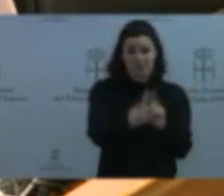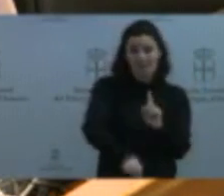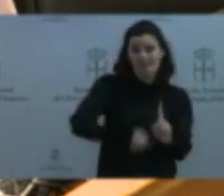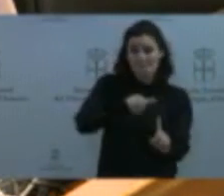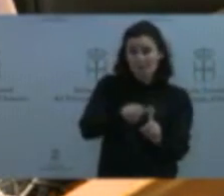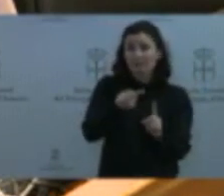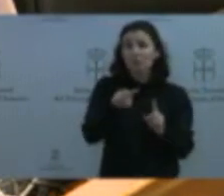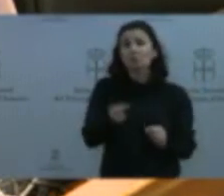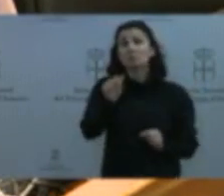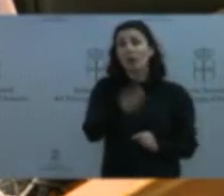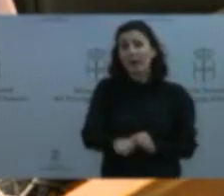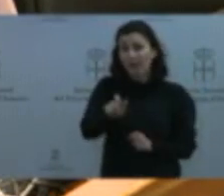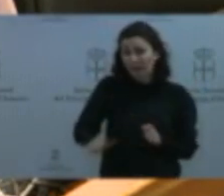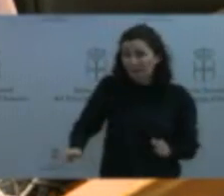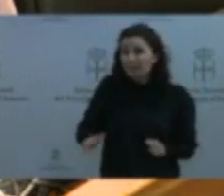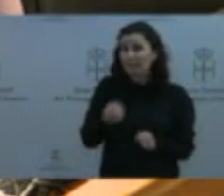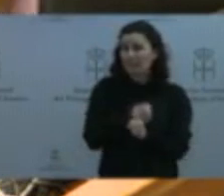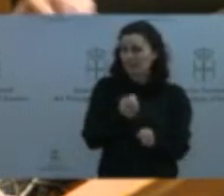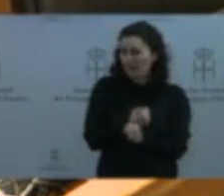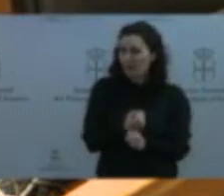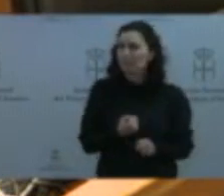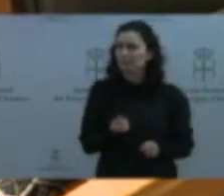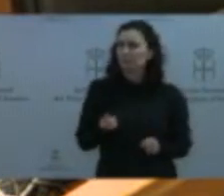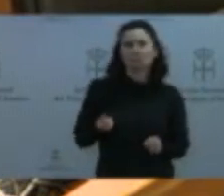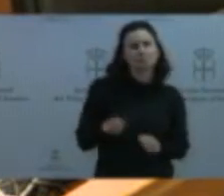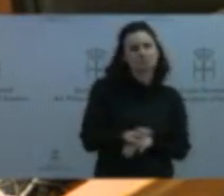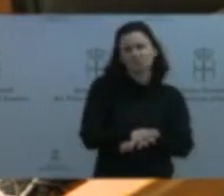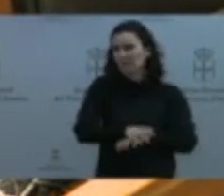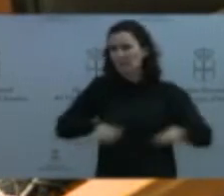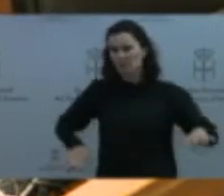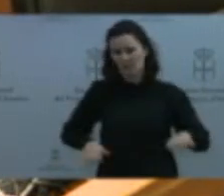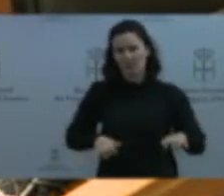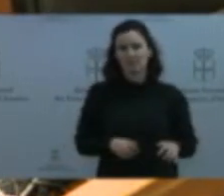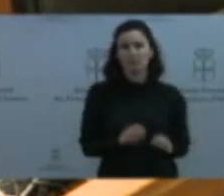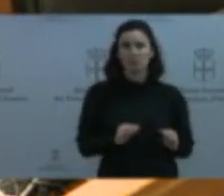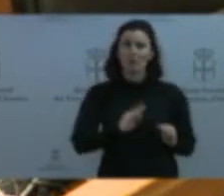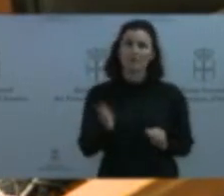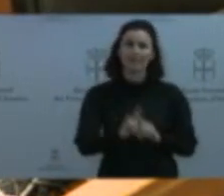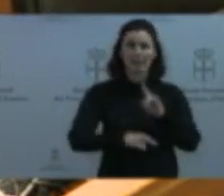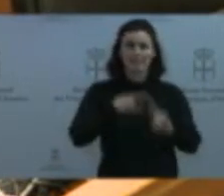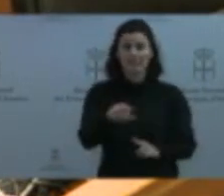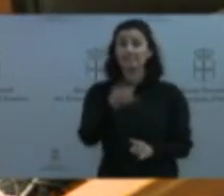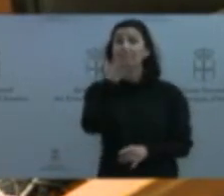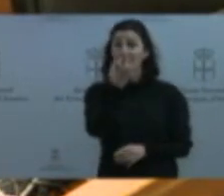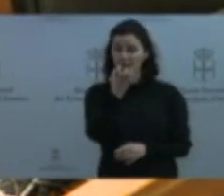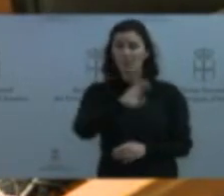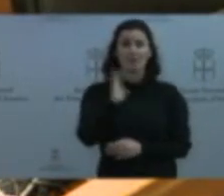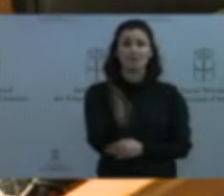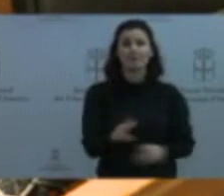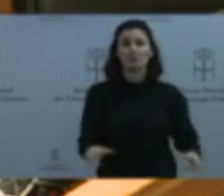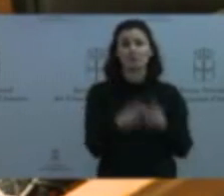trabajadoras que son las más desfavorecidas, y perjudicó seriamente a la sociedad asturiana porque se detrajeron